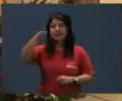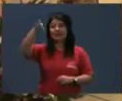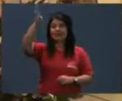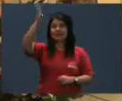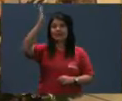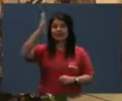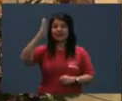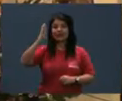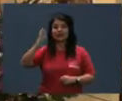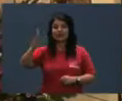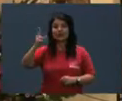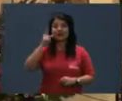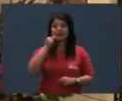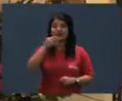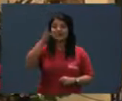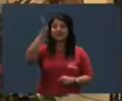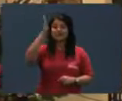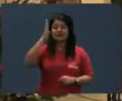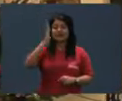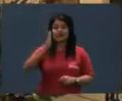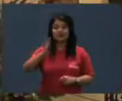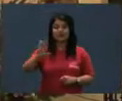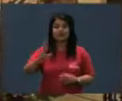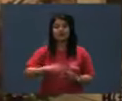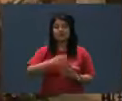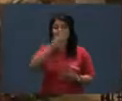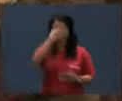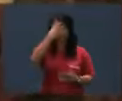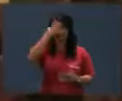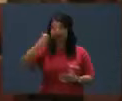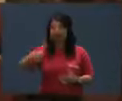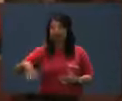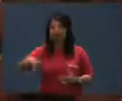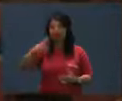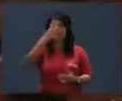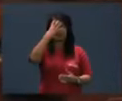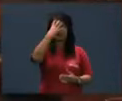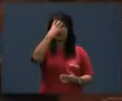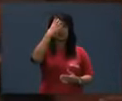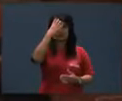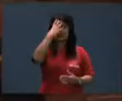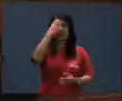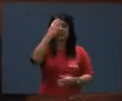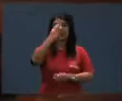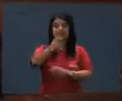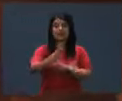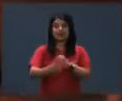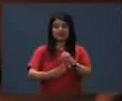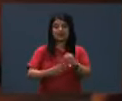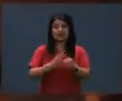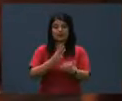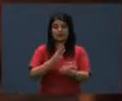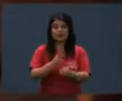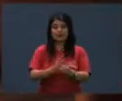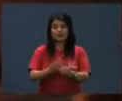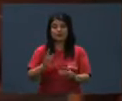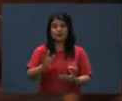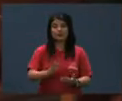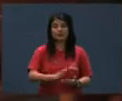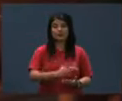Cordero de Dios, tú que quitas el pecado.